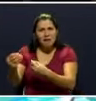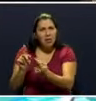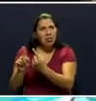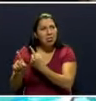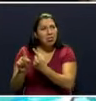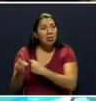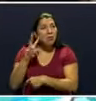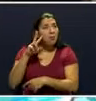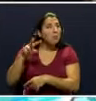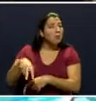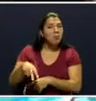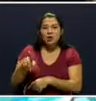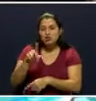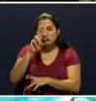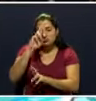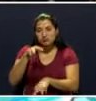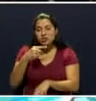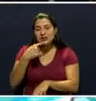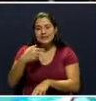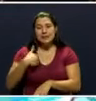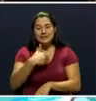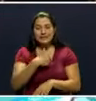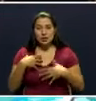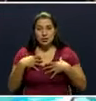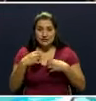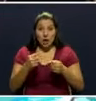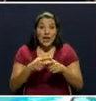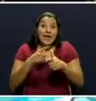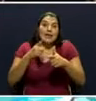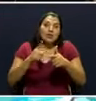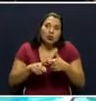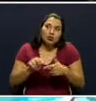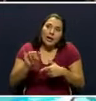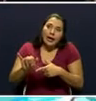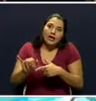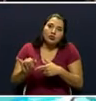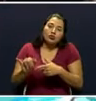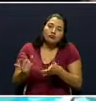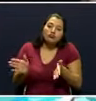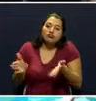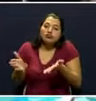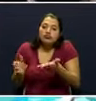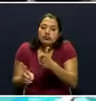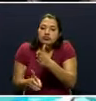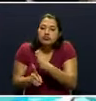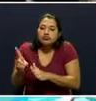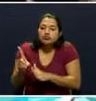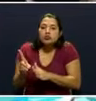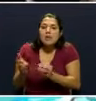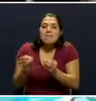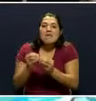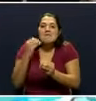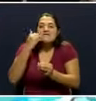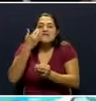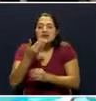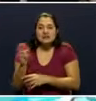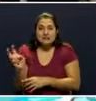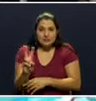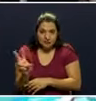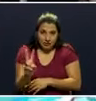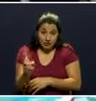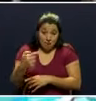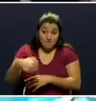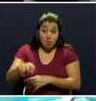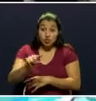estas medidas, ese comportamiento social, y entonces eso favorece a que efectivamente en unas semanas podamos estar empezando a